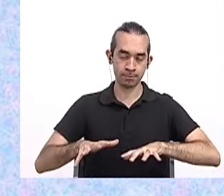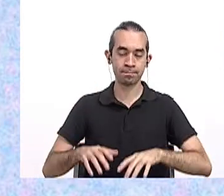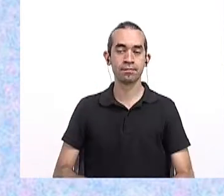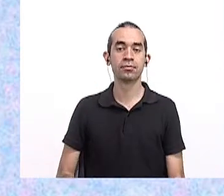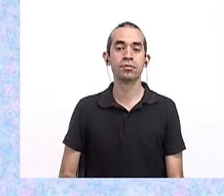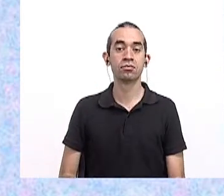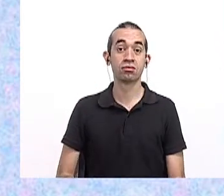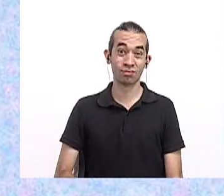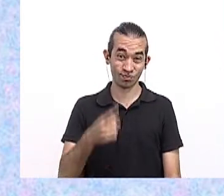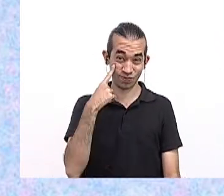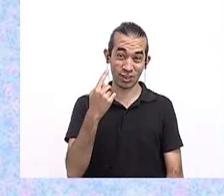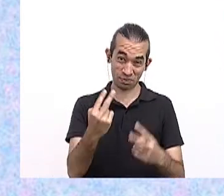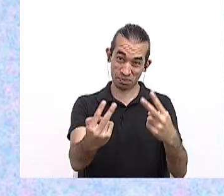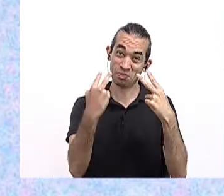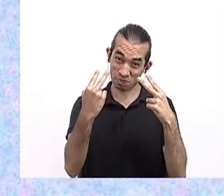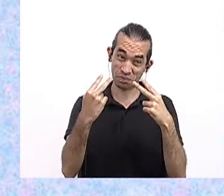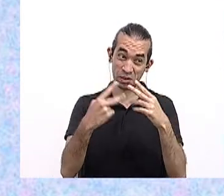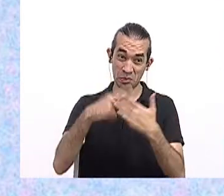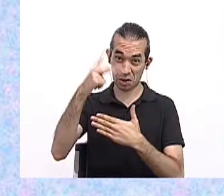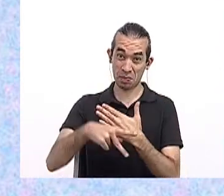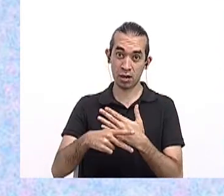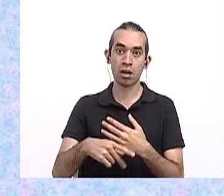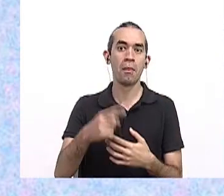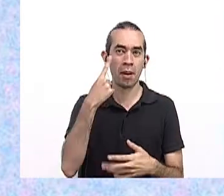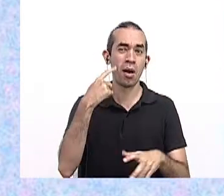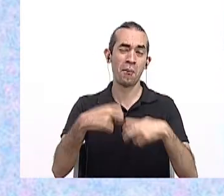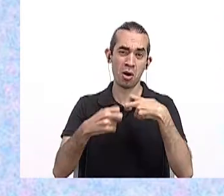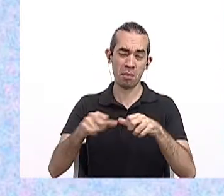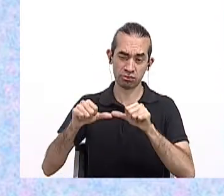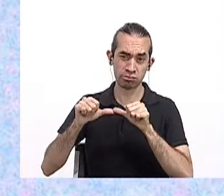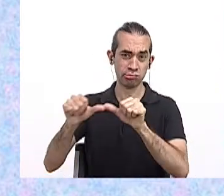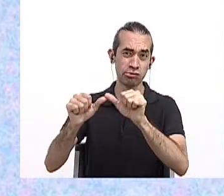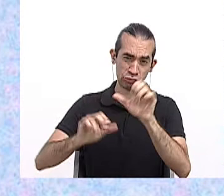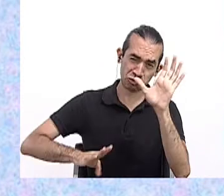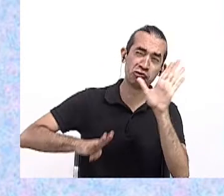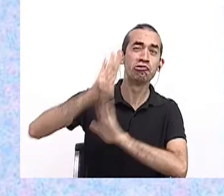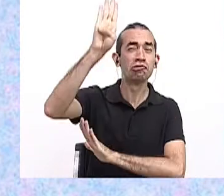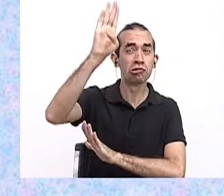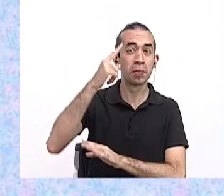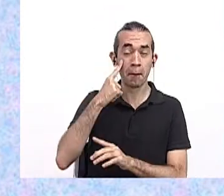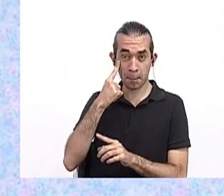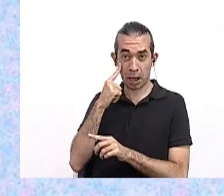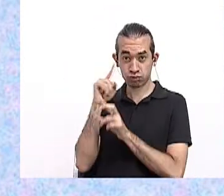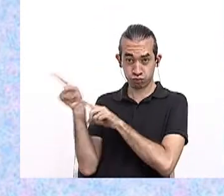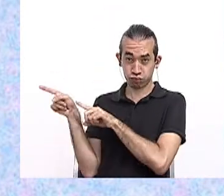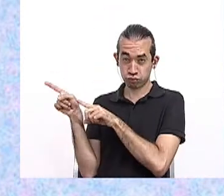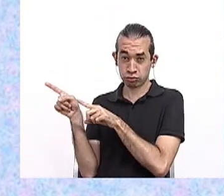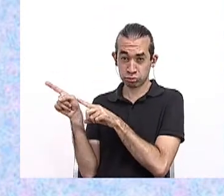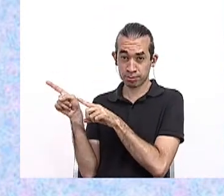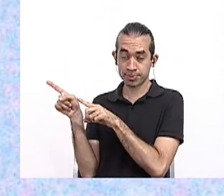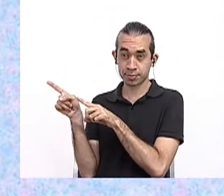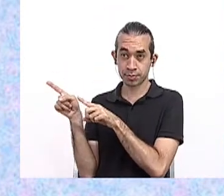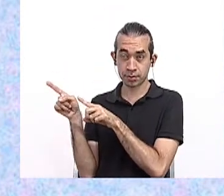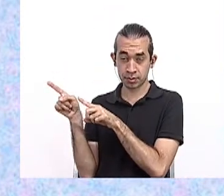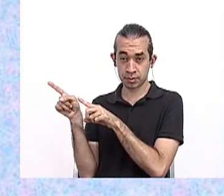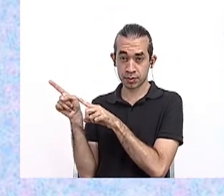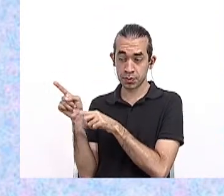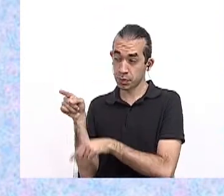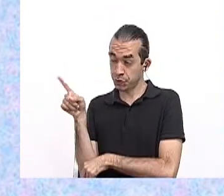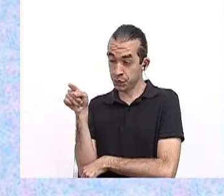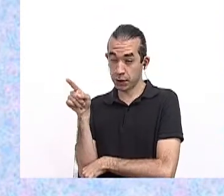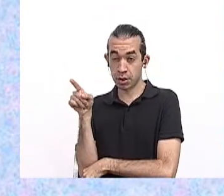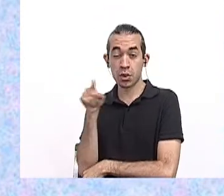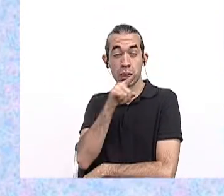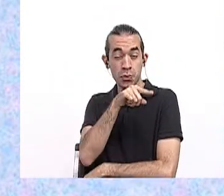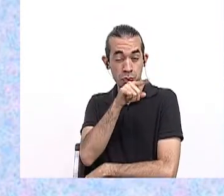ustedes ven este programa y del problema continúa aumentando tal como lo muestra este gráfico de las concentraciones de dióxido